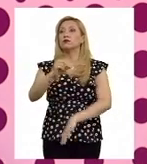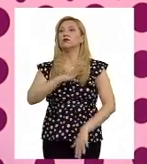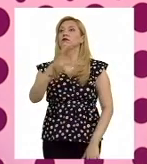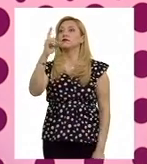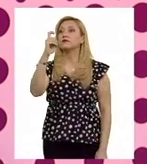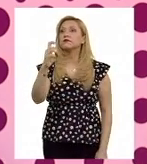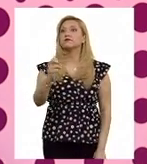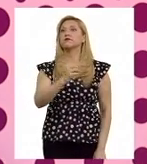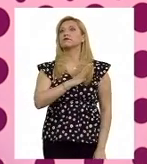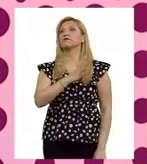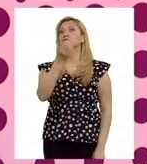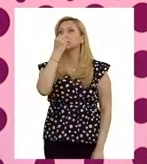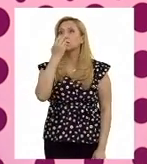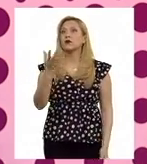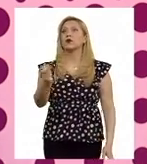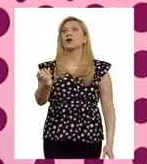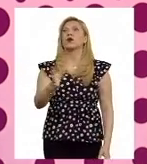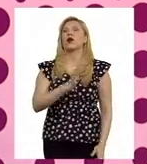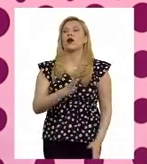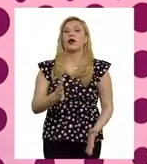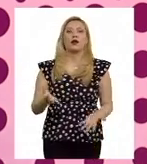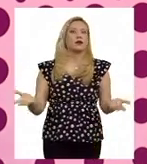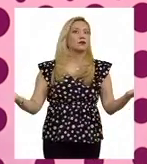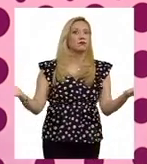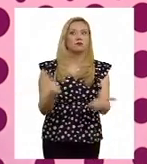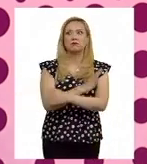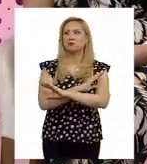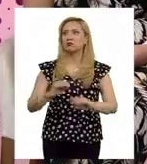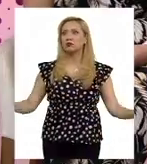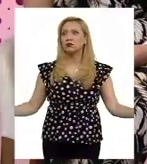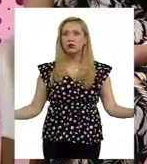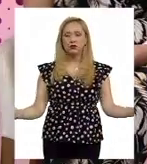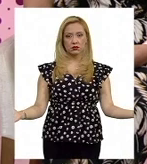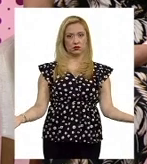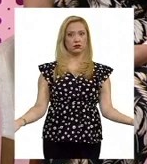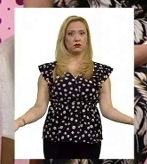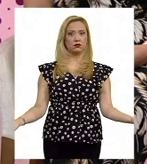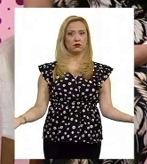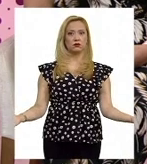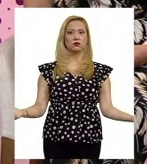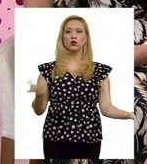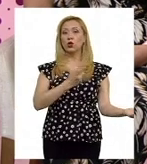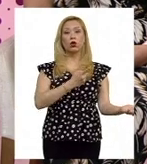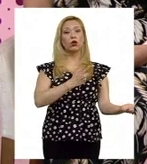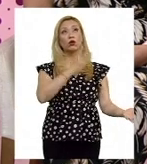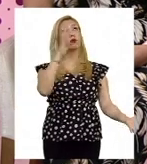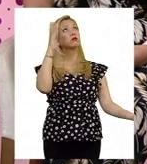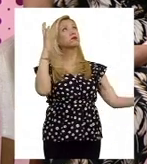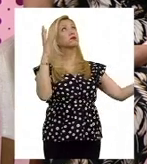¿no? Digamos, de su naturaleza y